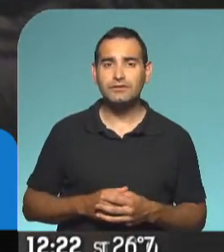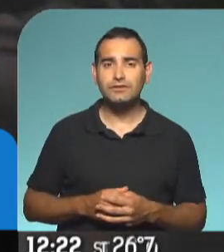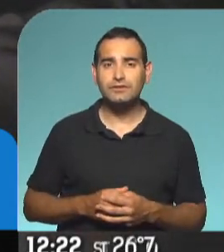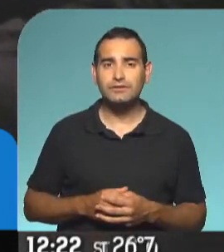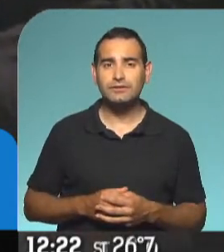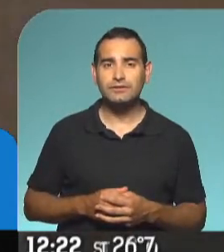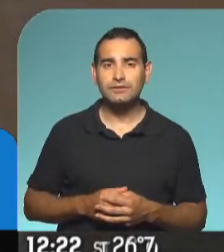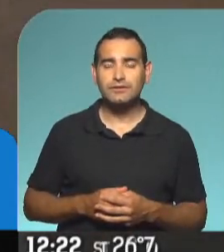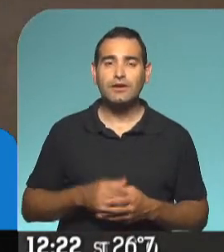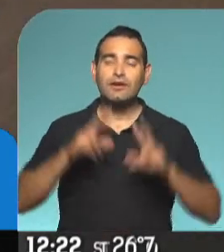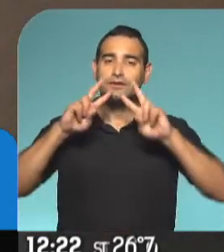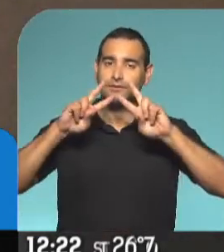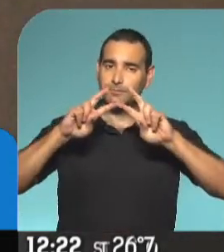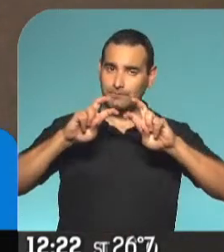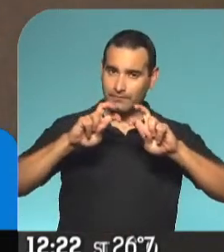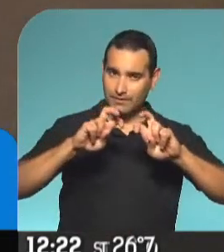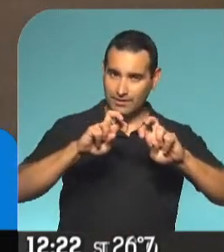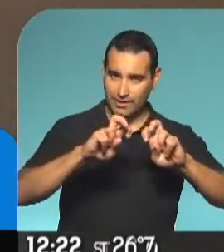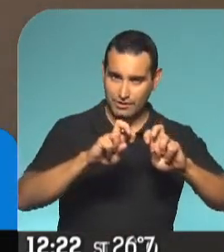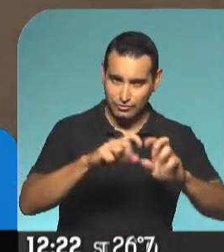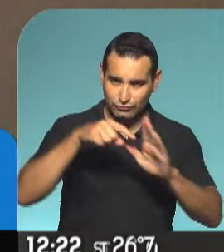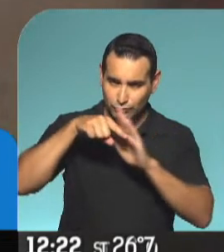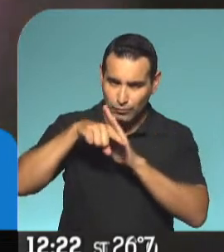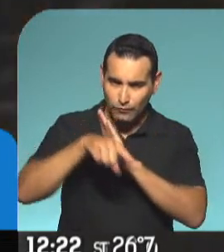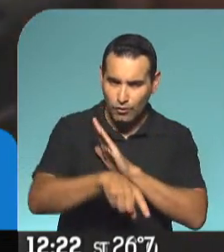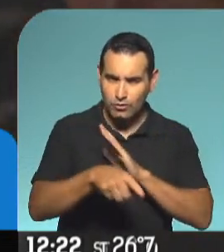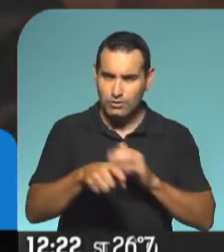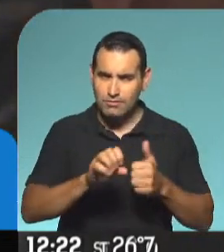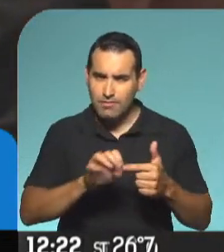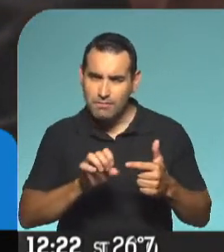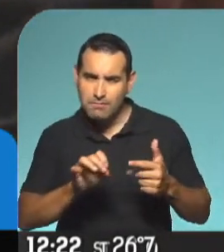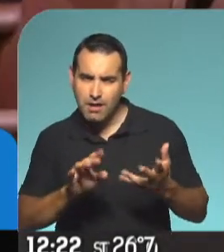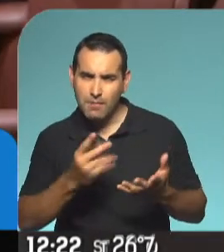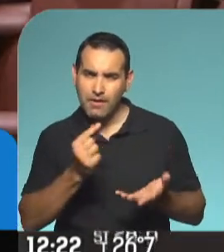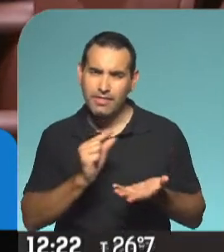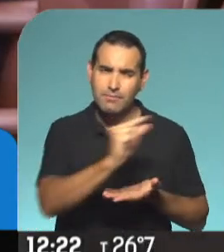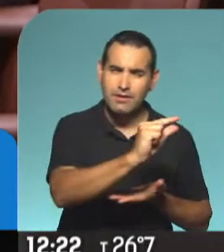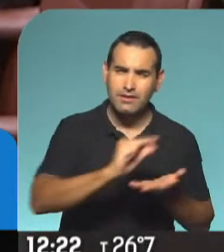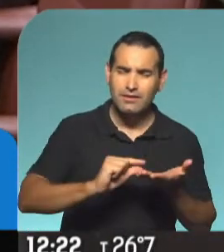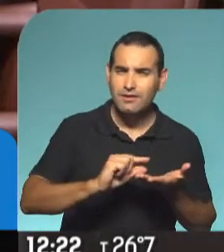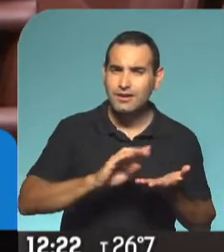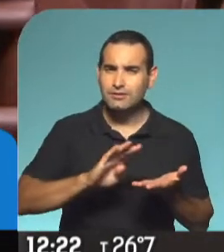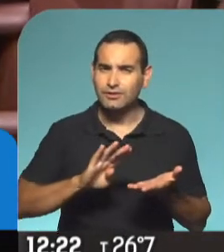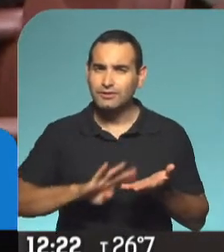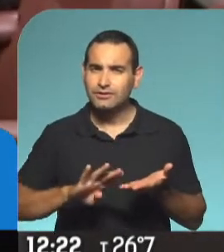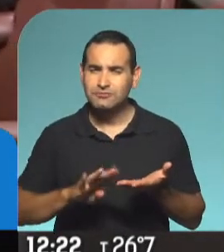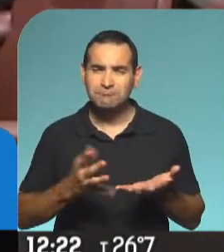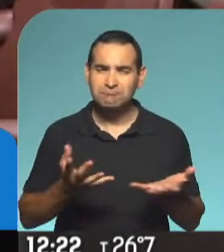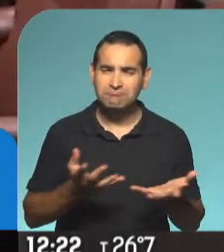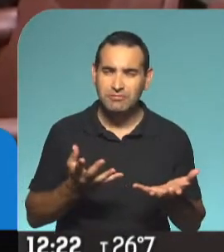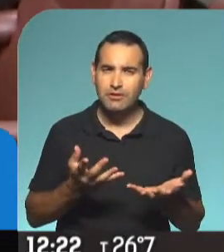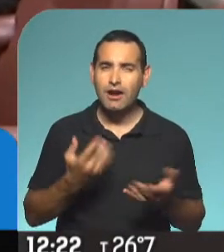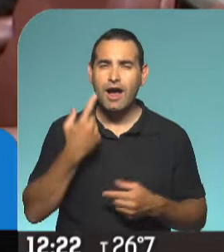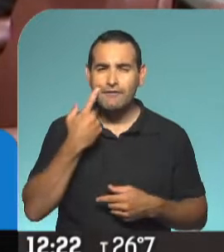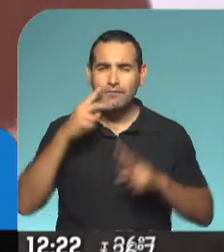es hacer una investigación a fondo de estas irregularidades, a los efectos de determinar si existen